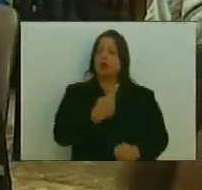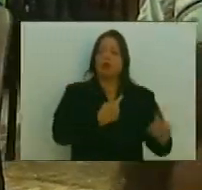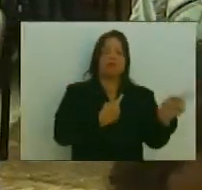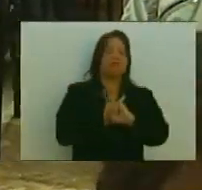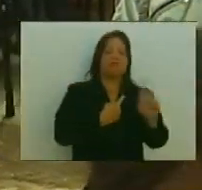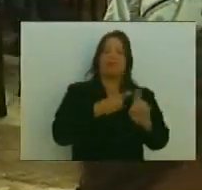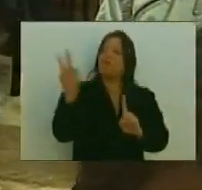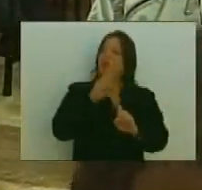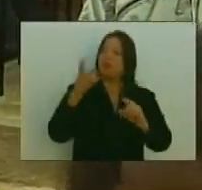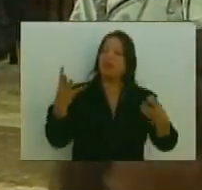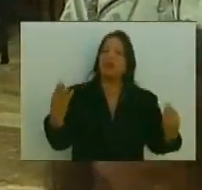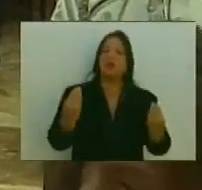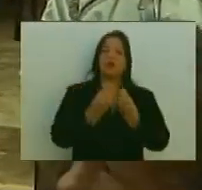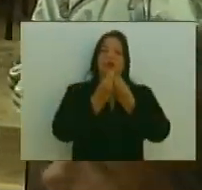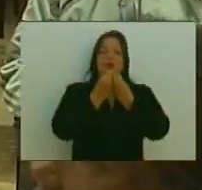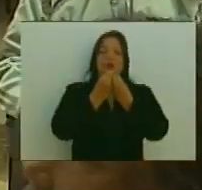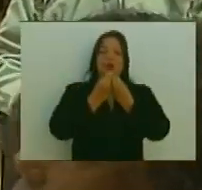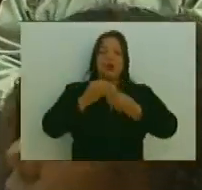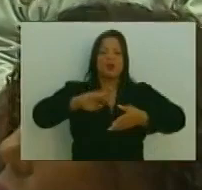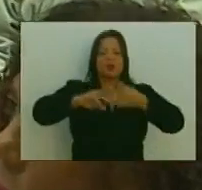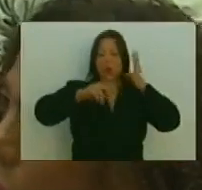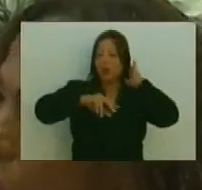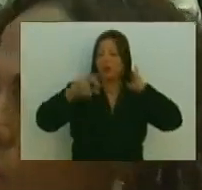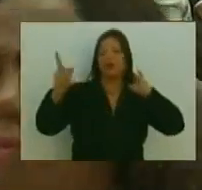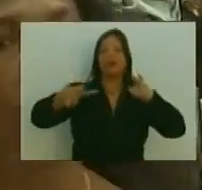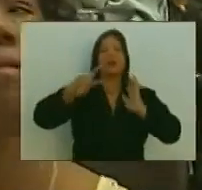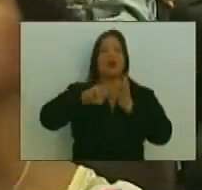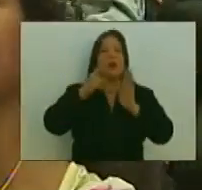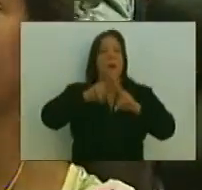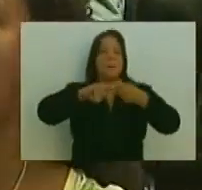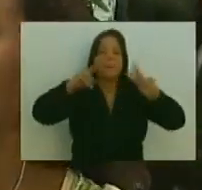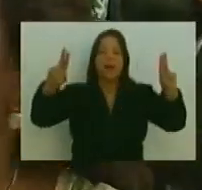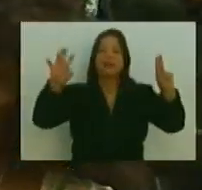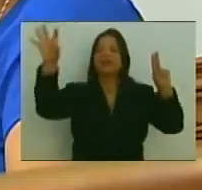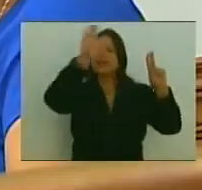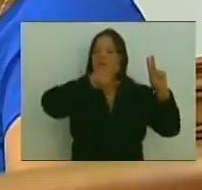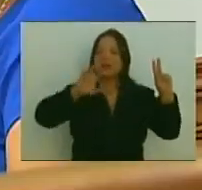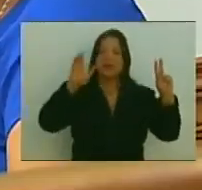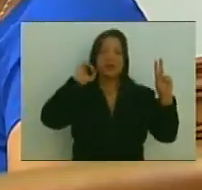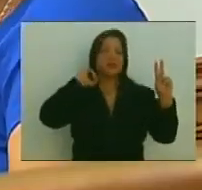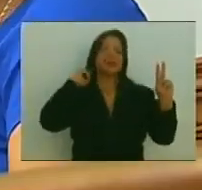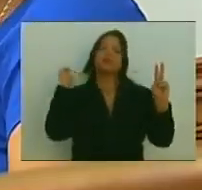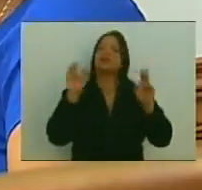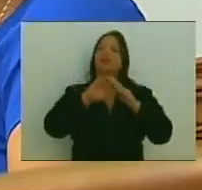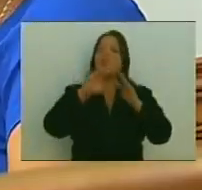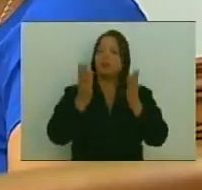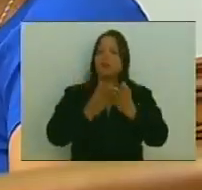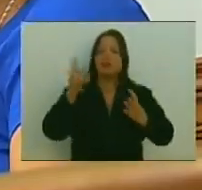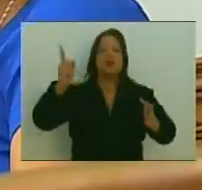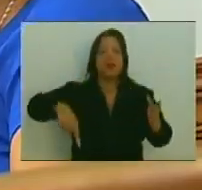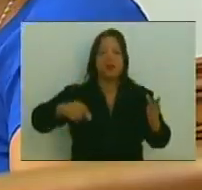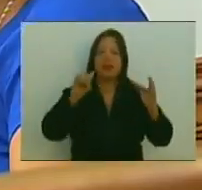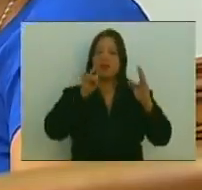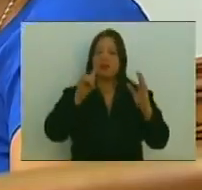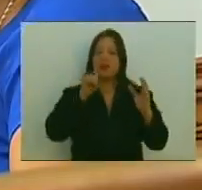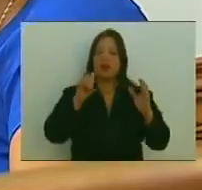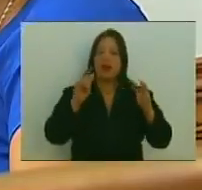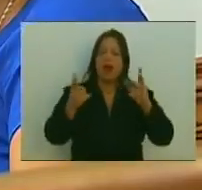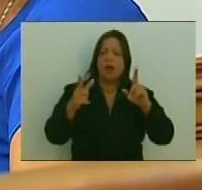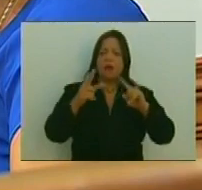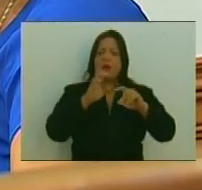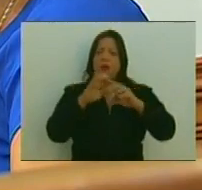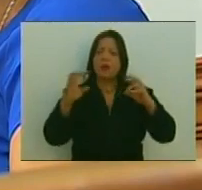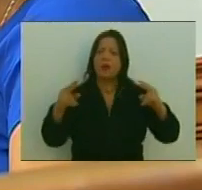solos en la lucha por edificar la paz entre nuestras naciones. Asimismo, informó sobre los pormenores